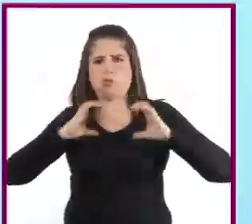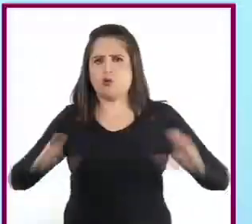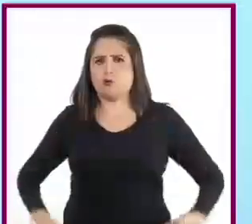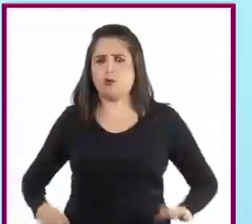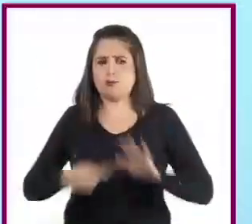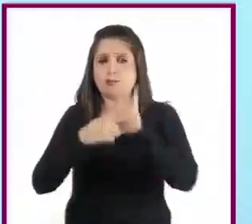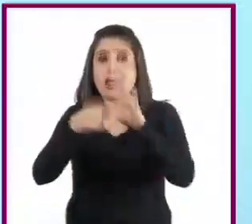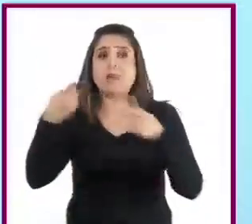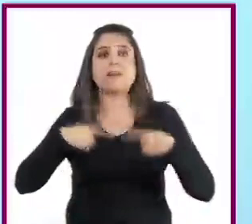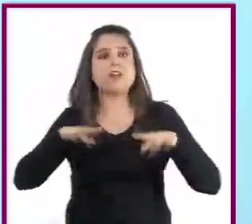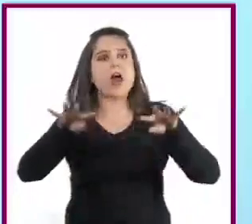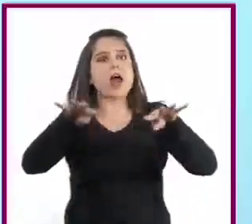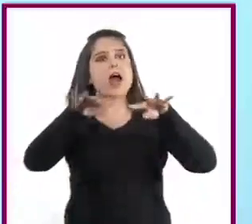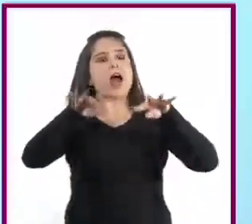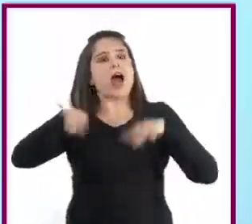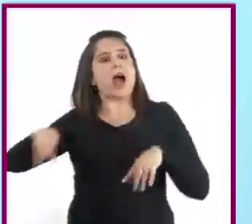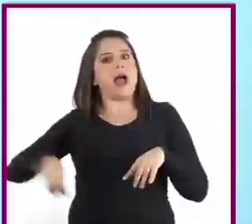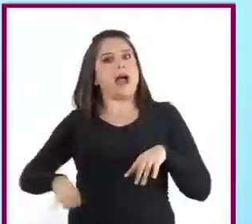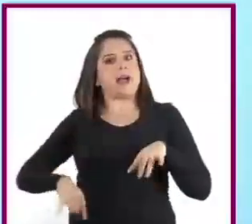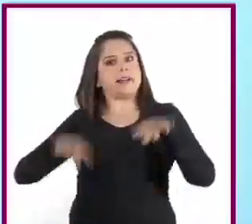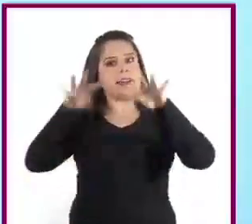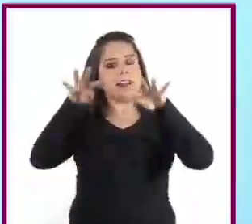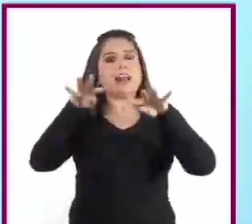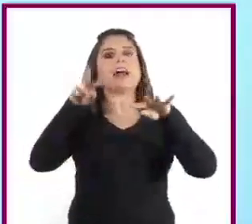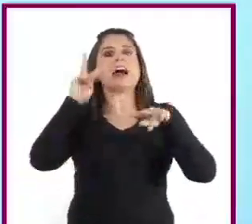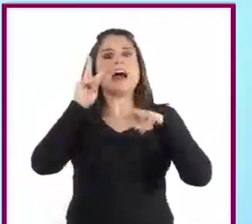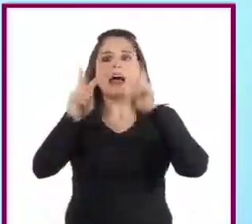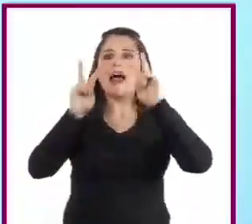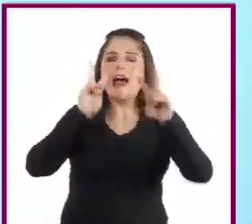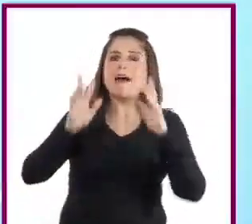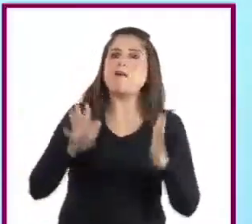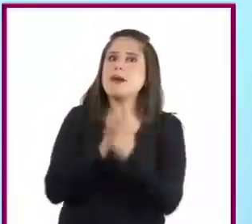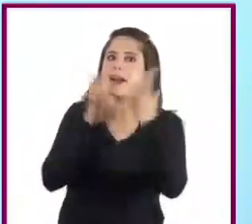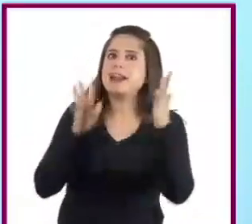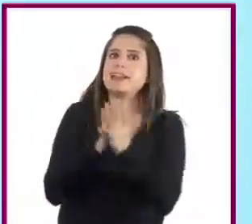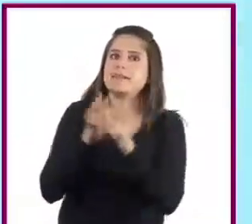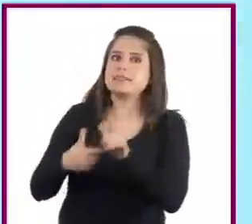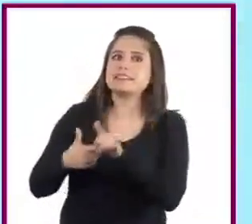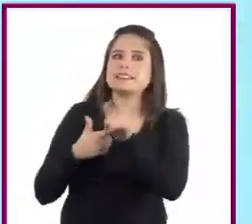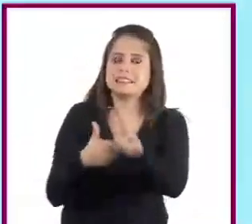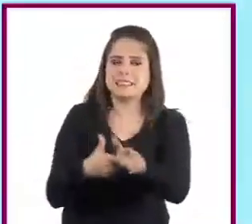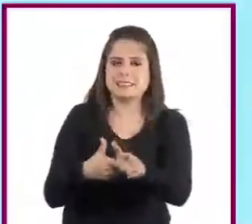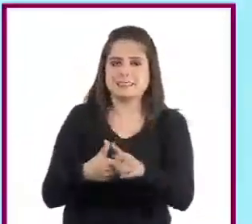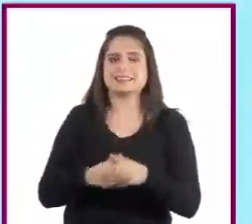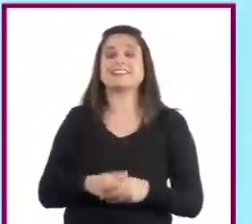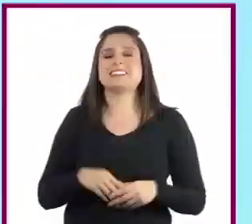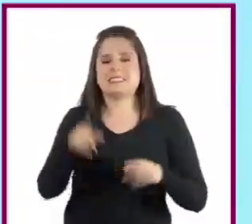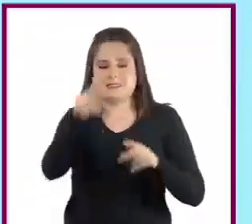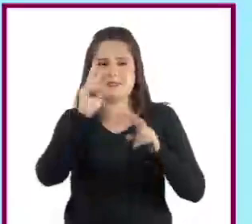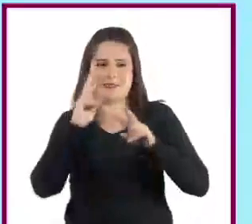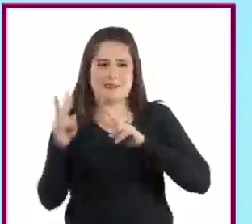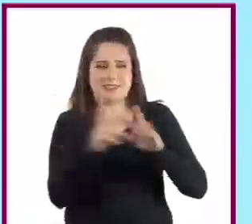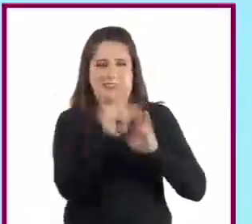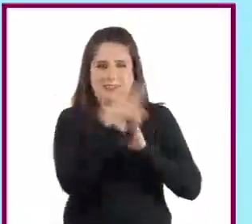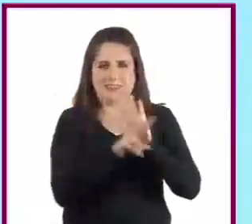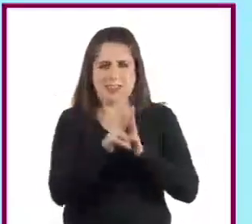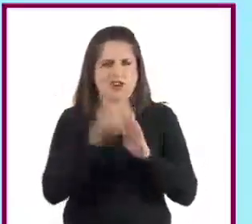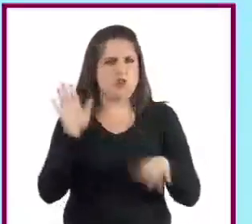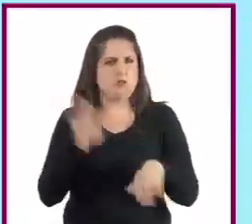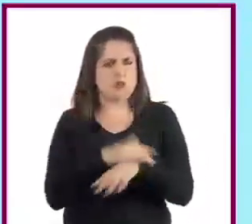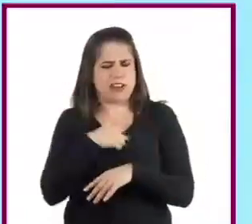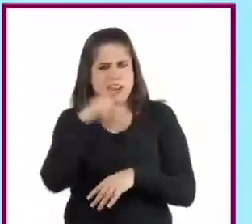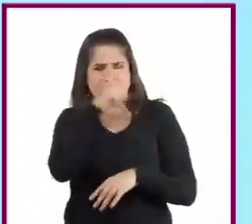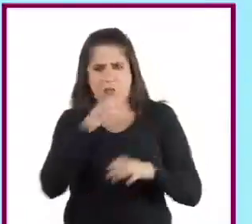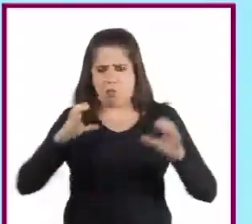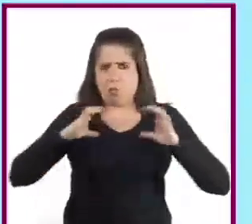atención de la audiencia y a que ésta siga con interés la participación. Ahora veamos el video. ¿Por qué nuestro